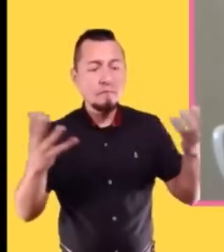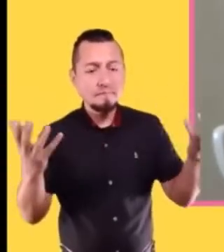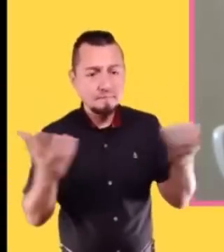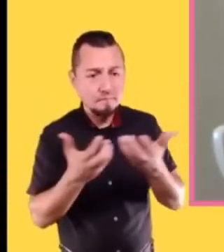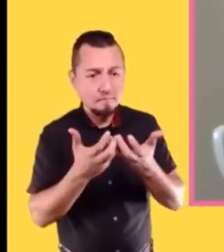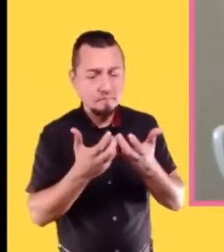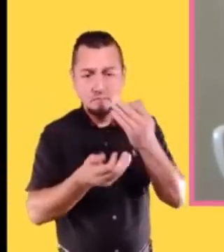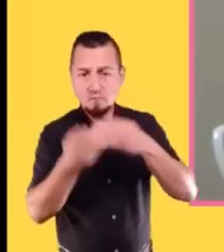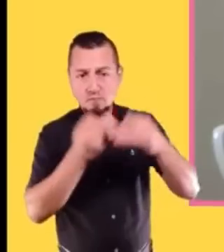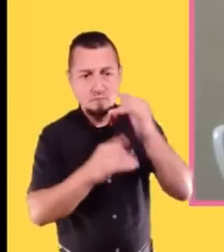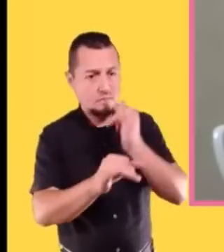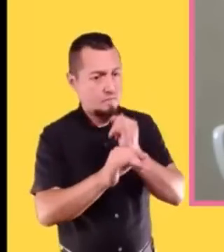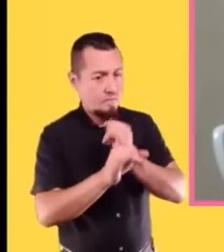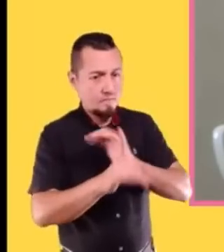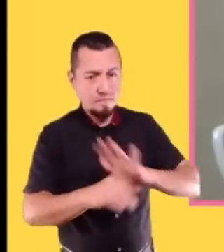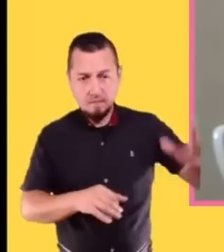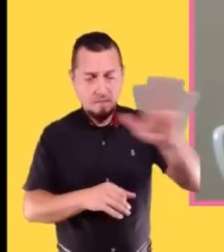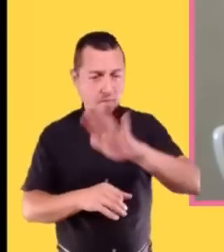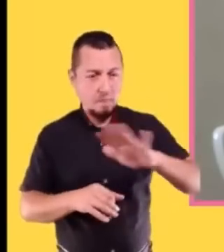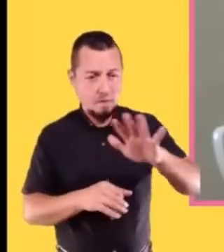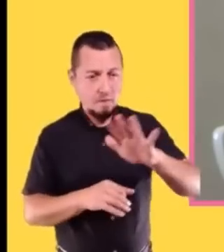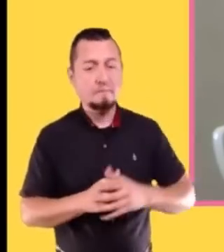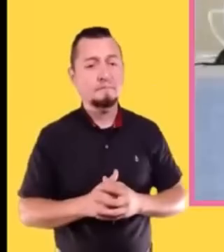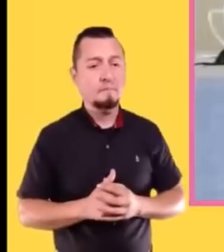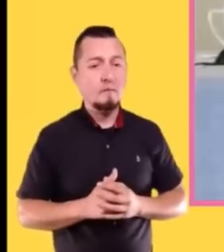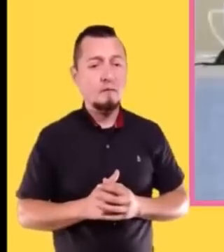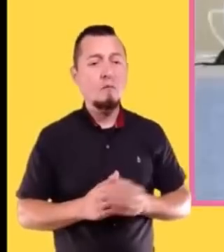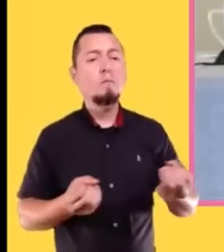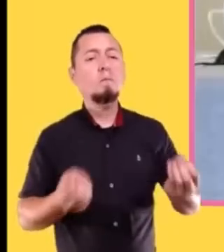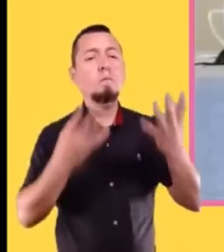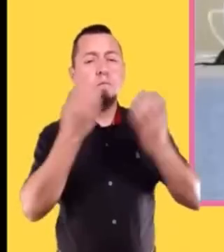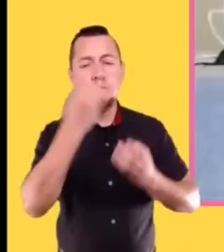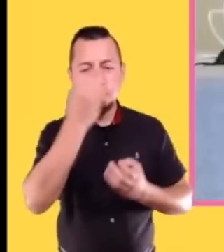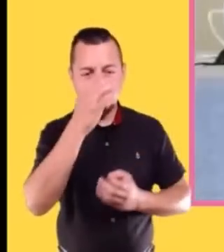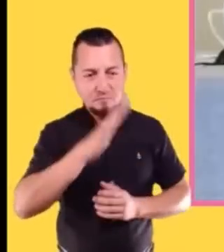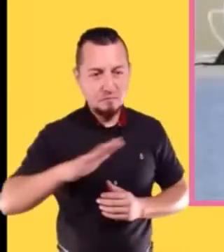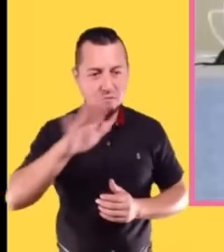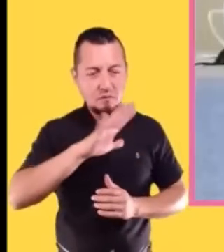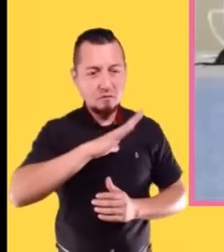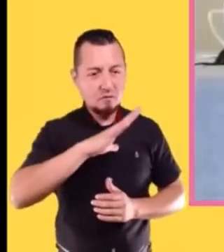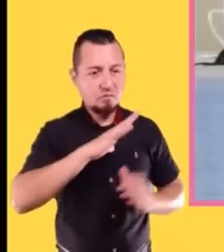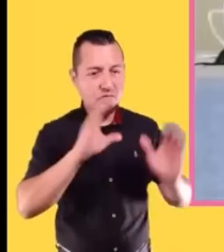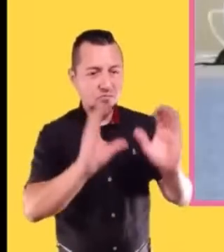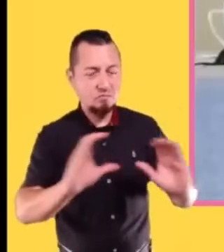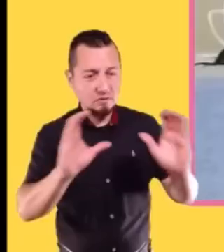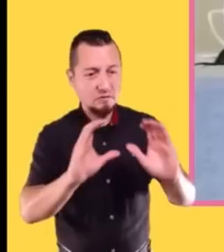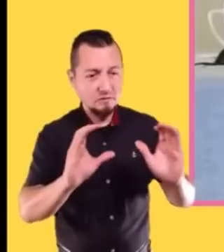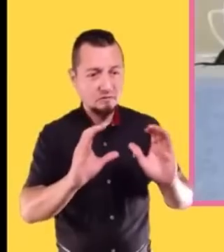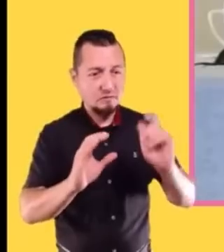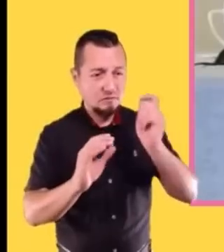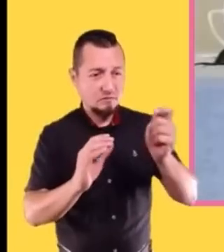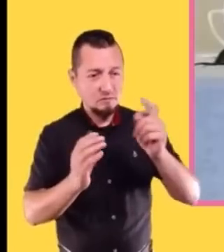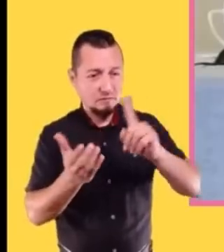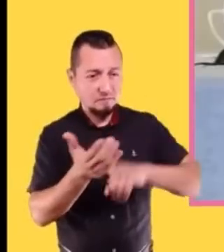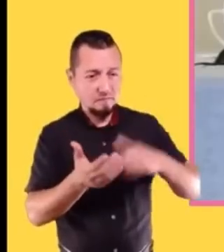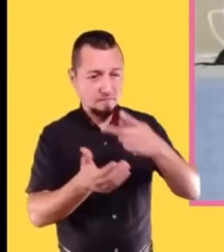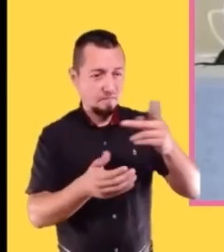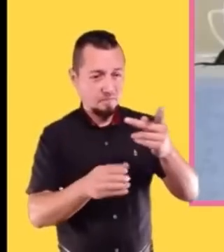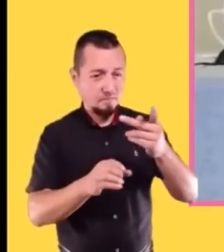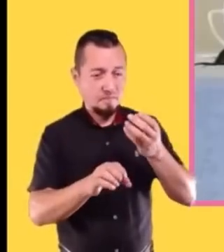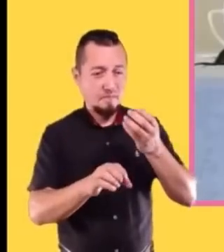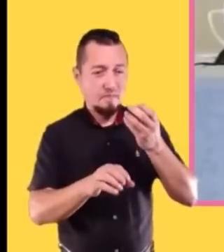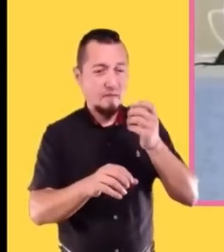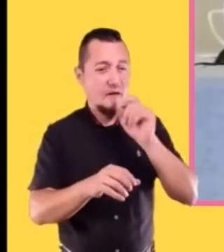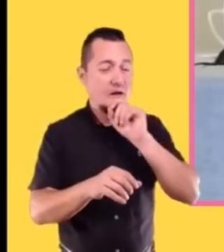internet todas. O actualmente, ¿en cuántas escuelas hay computadoras, sobre todo las del interior del estado? El tema